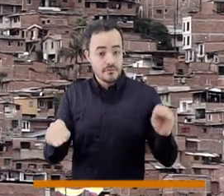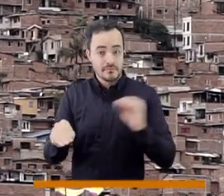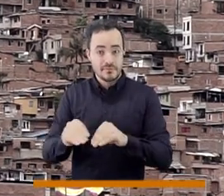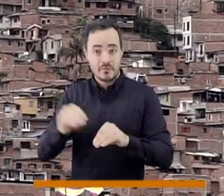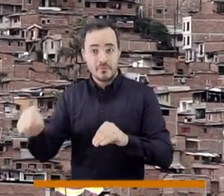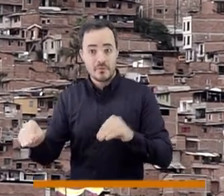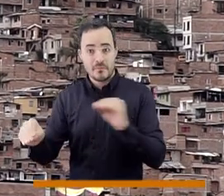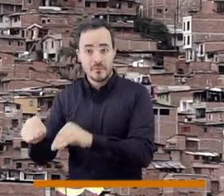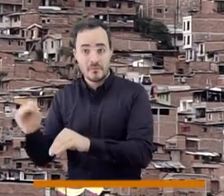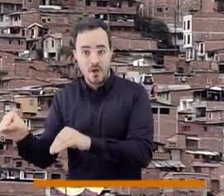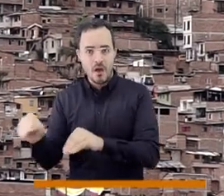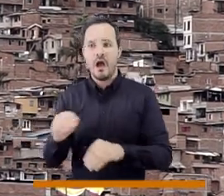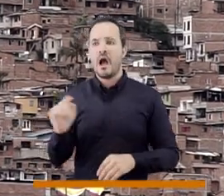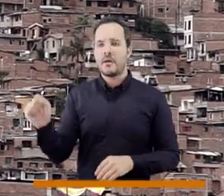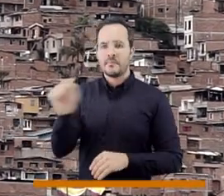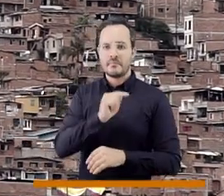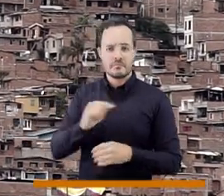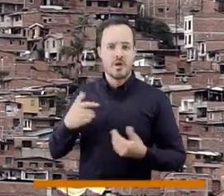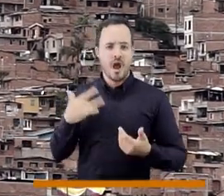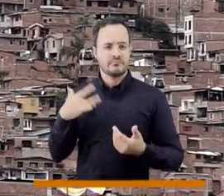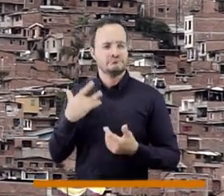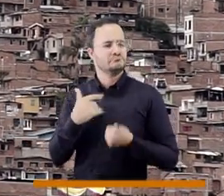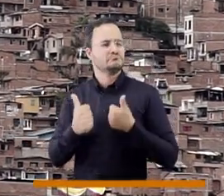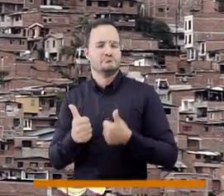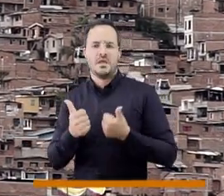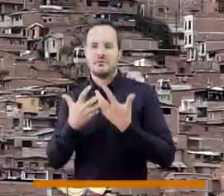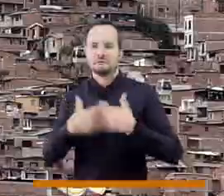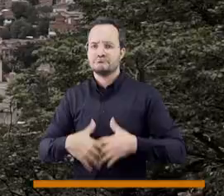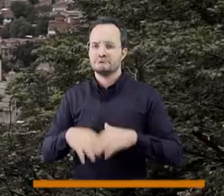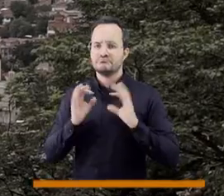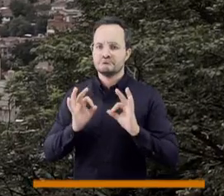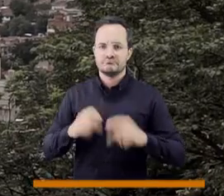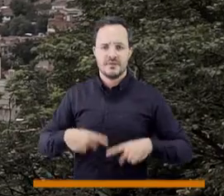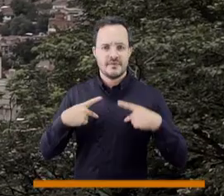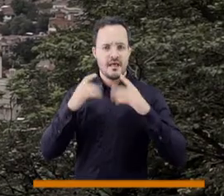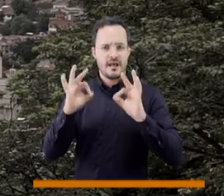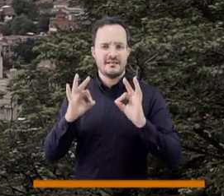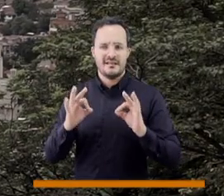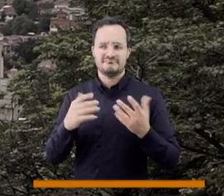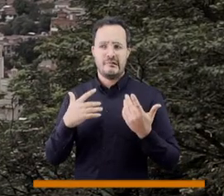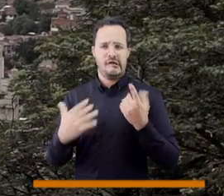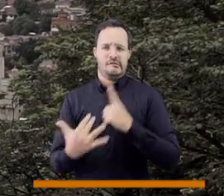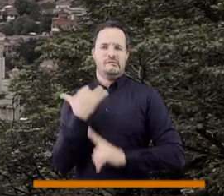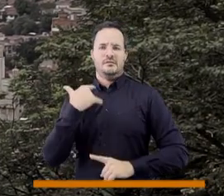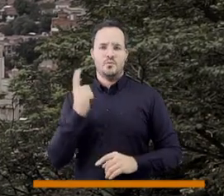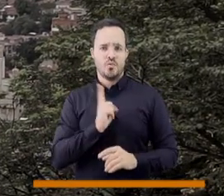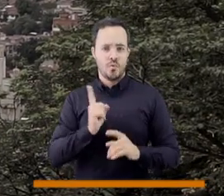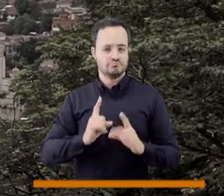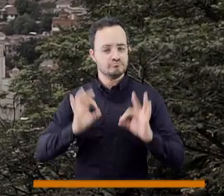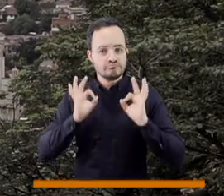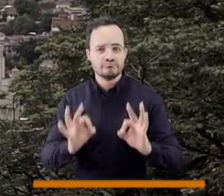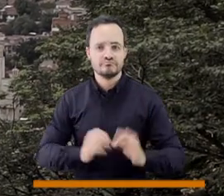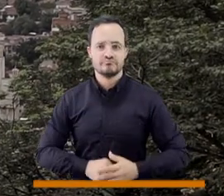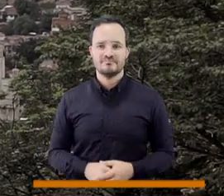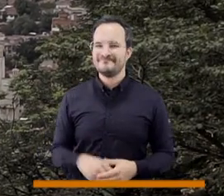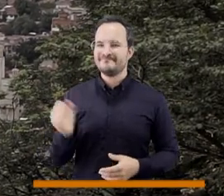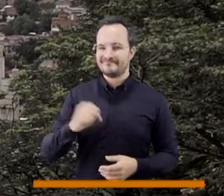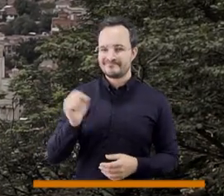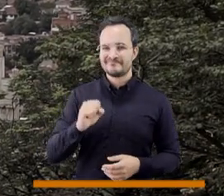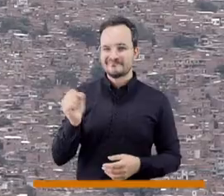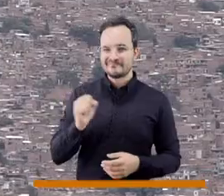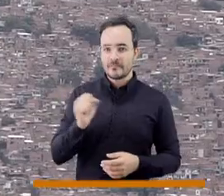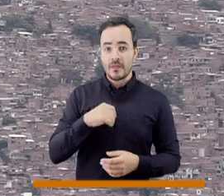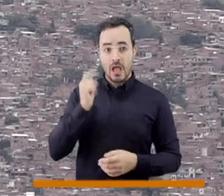en este efecto dominó por la gentrificación lleguen a espacios donde no pierdan la calidad de vida. Y que además, concejal, hay que decir,